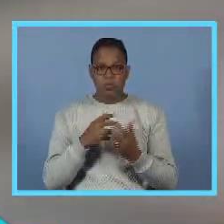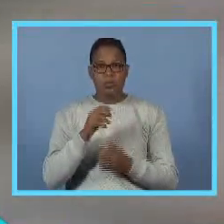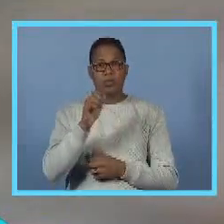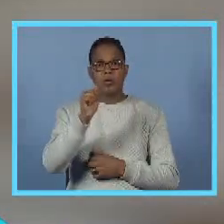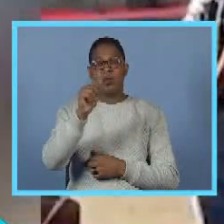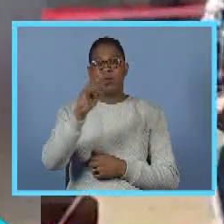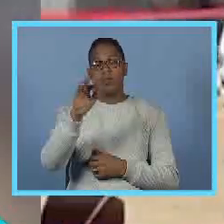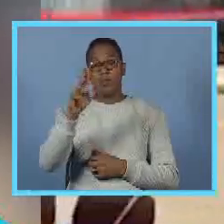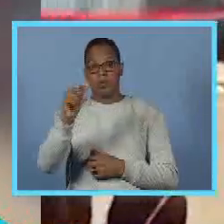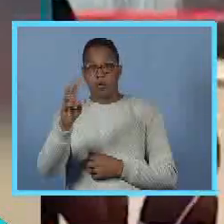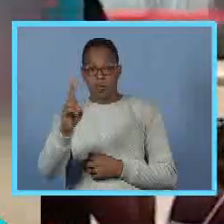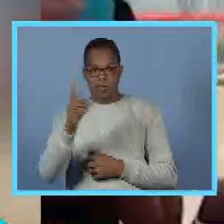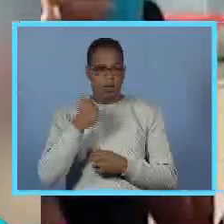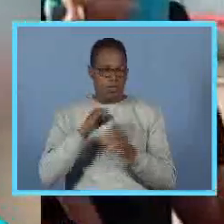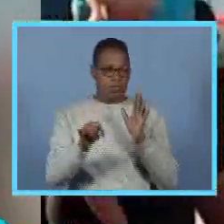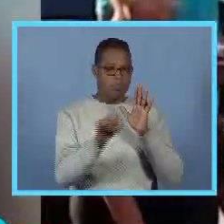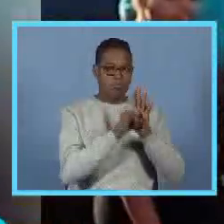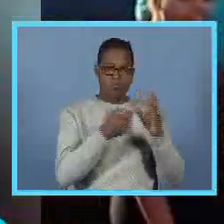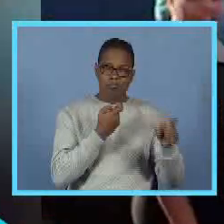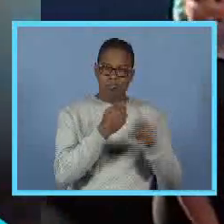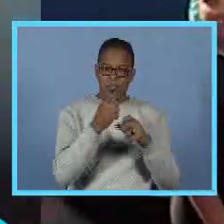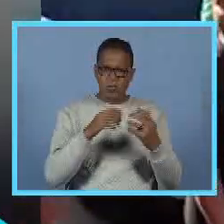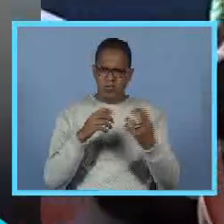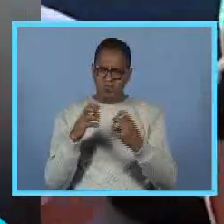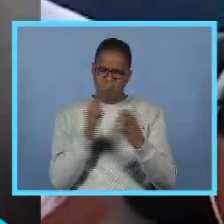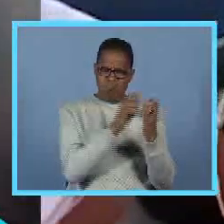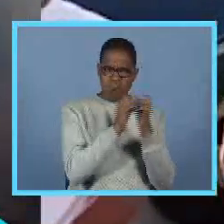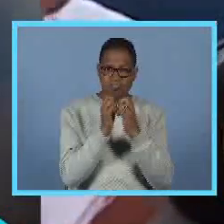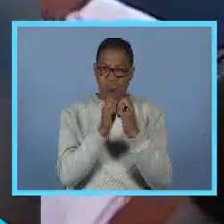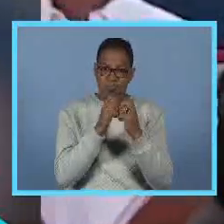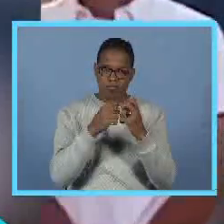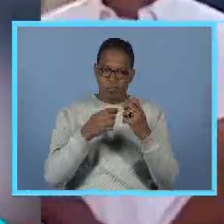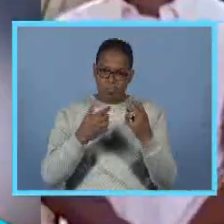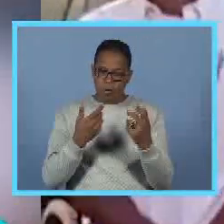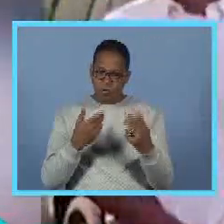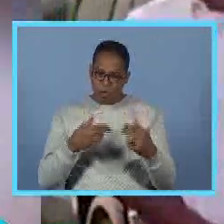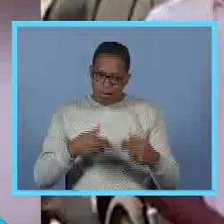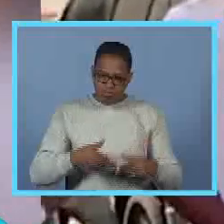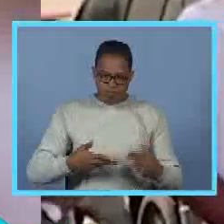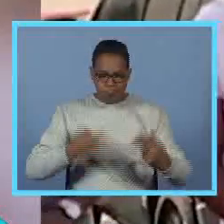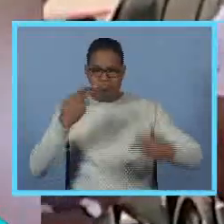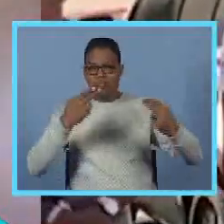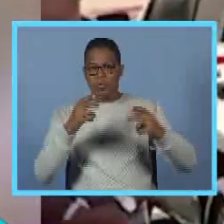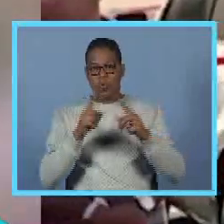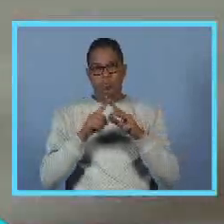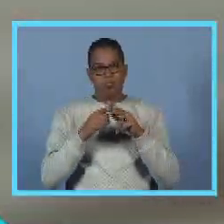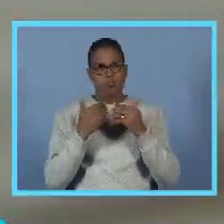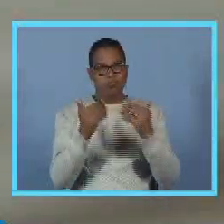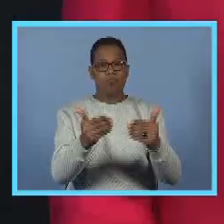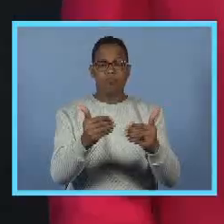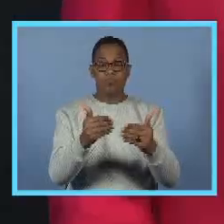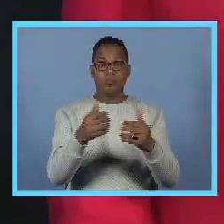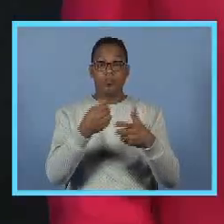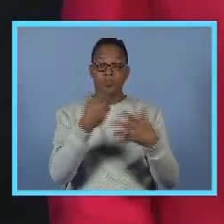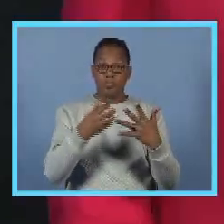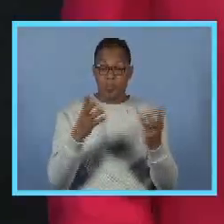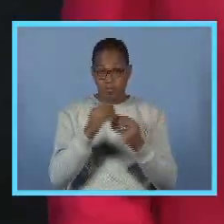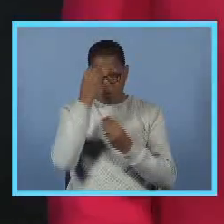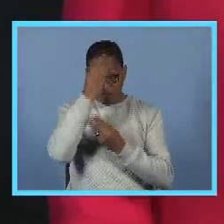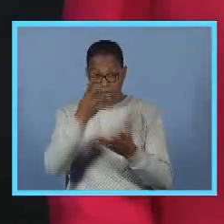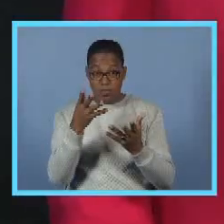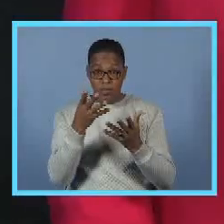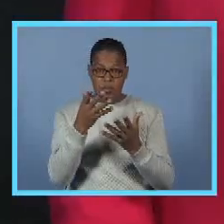el herido, aún no identificado, sostuvieron una discusión que terminó en una balacera. No se pierdan detalles de esta y